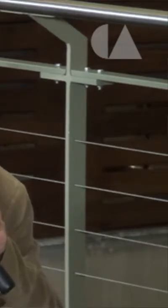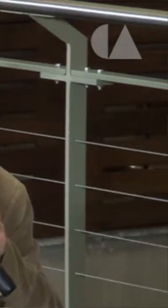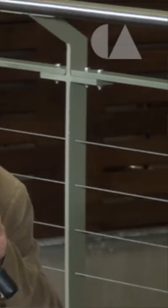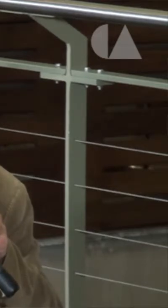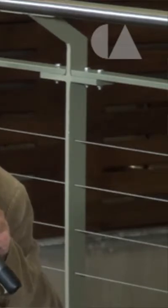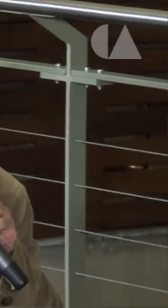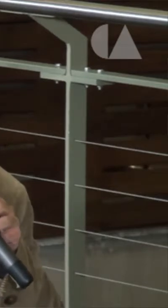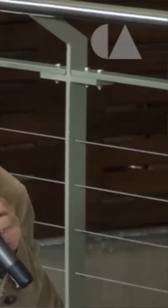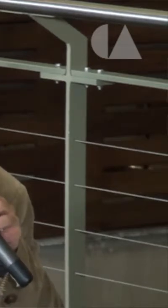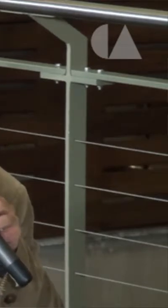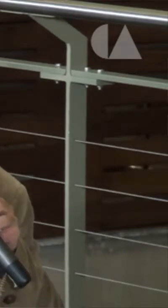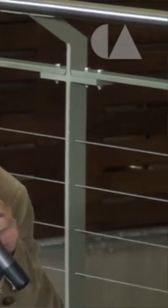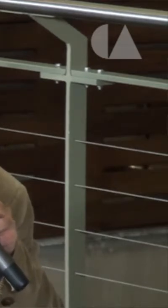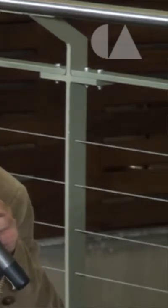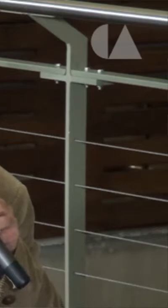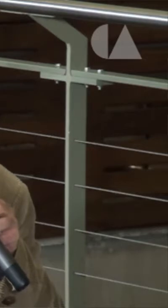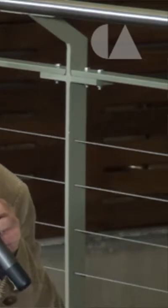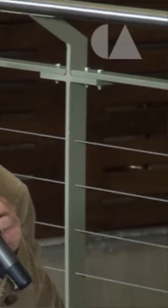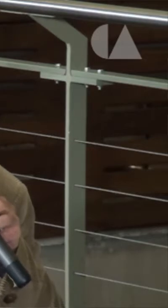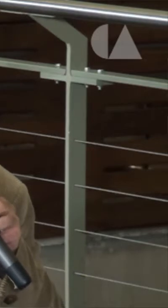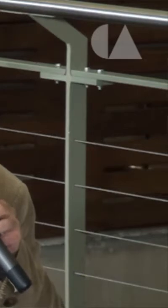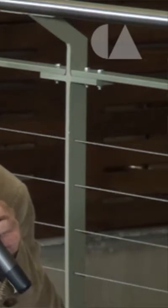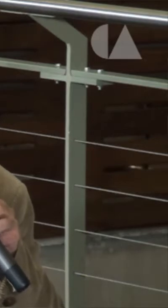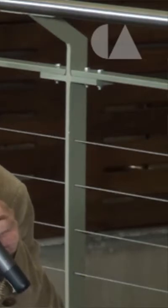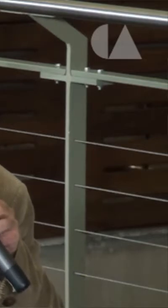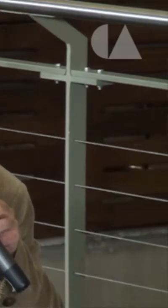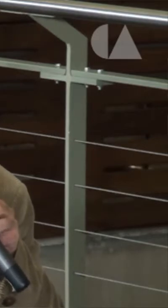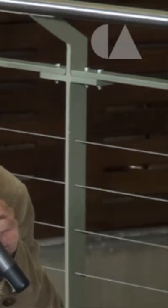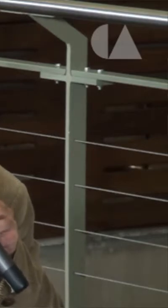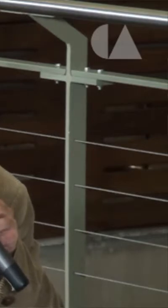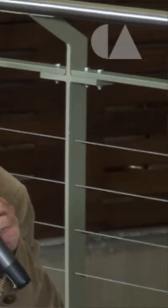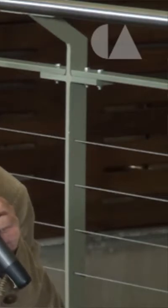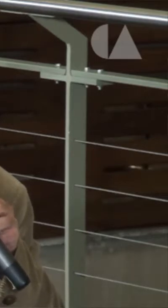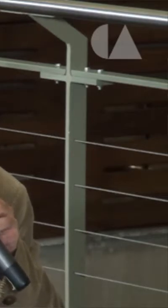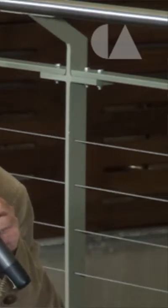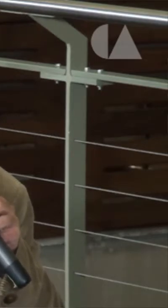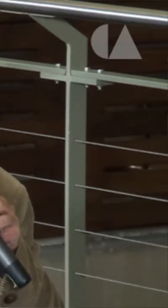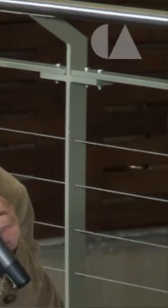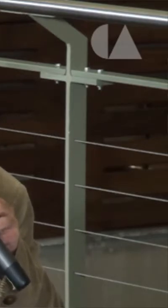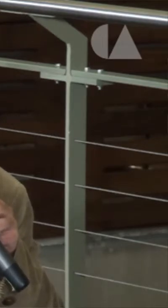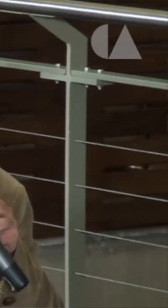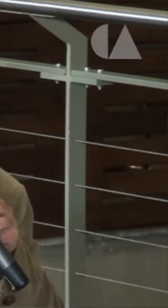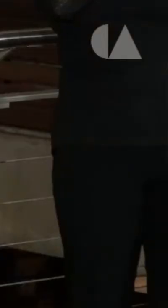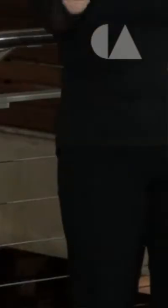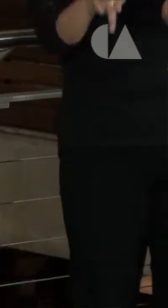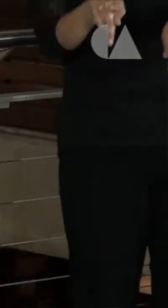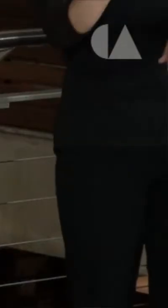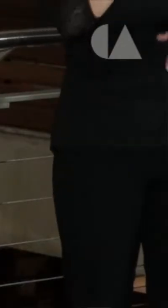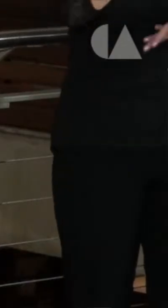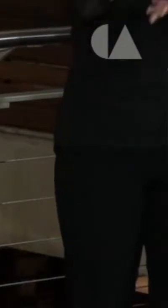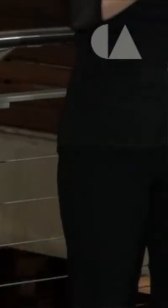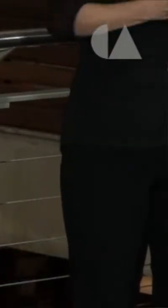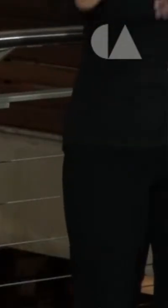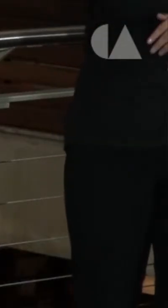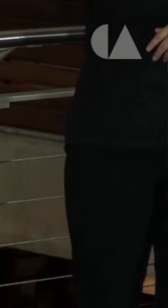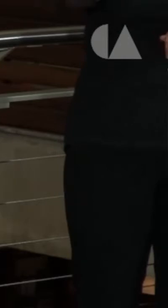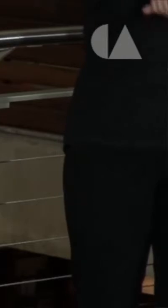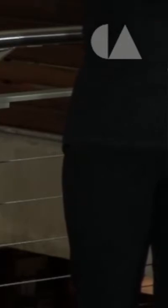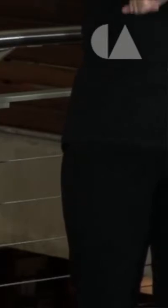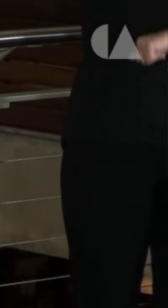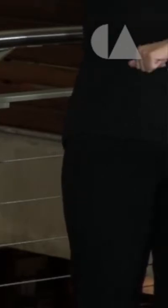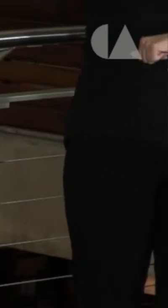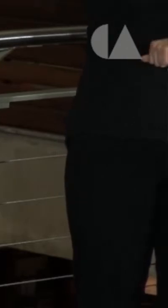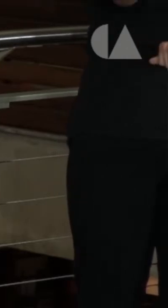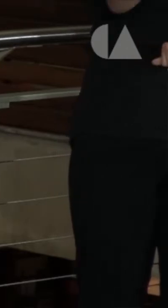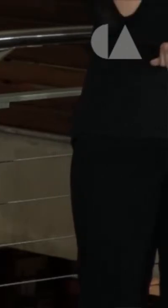comunique realidades diversas una ventana por donde nos dejemos ver tal como somos y donde